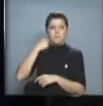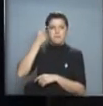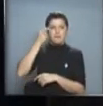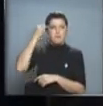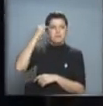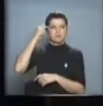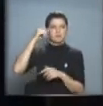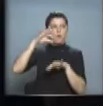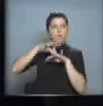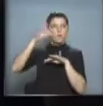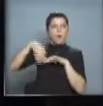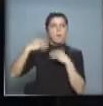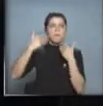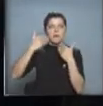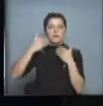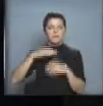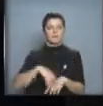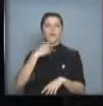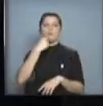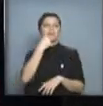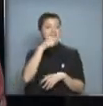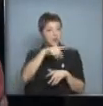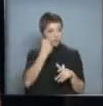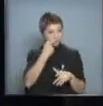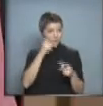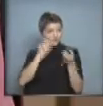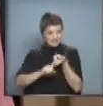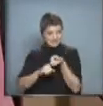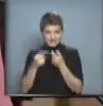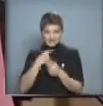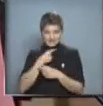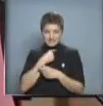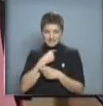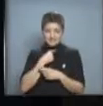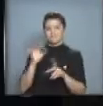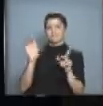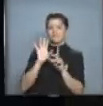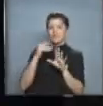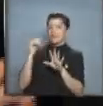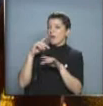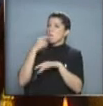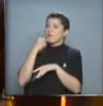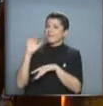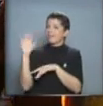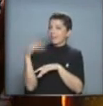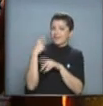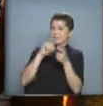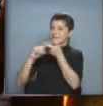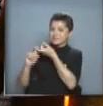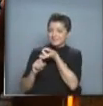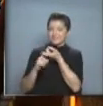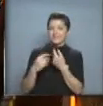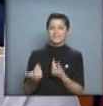casarte conmigo? Sí, quiere casar con todo. Me parece que tenga claro. Un poco de selección, sí, acá, a ver. Todo el mundo le dice,